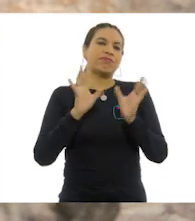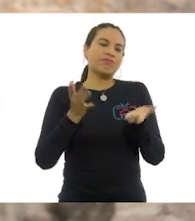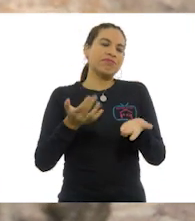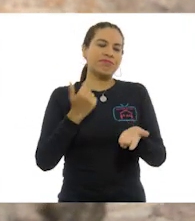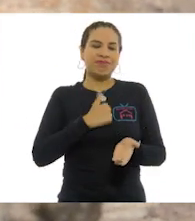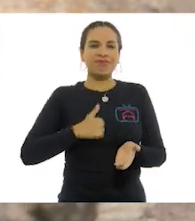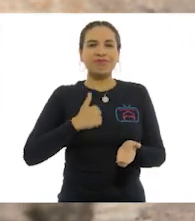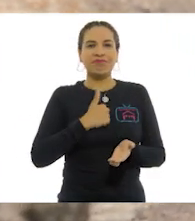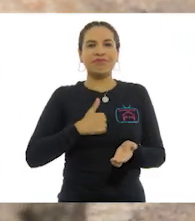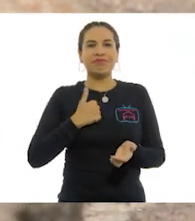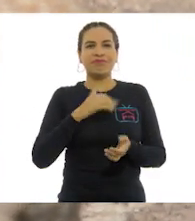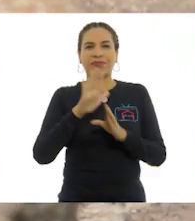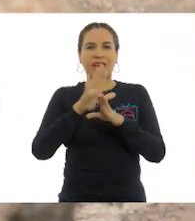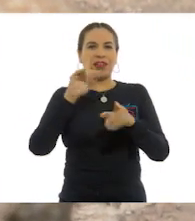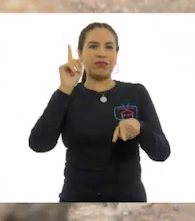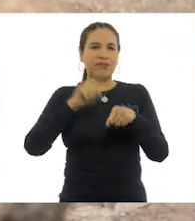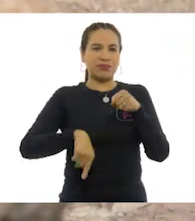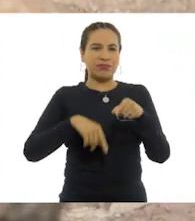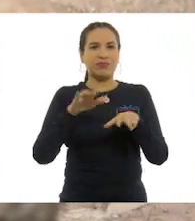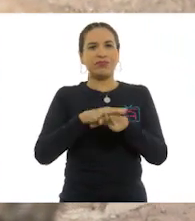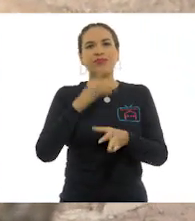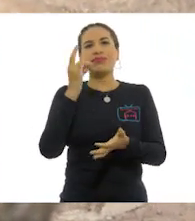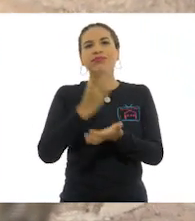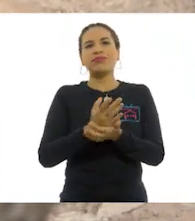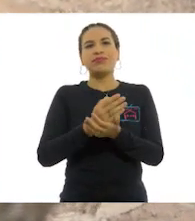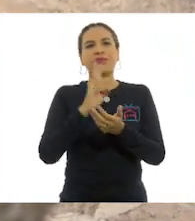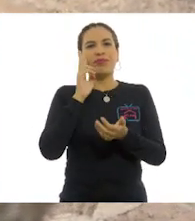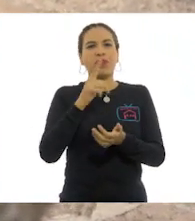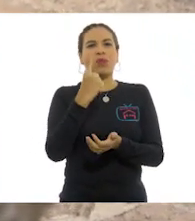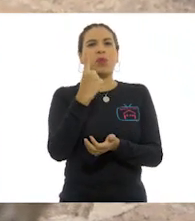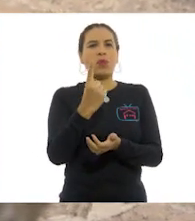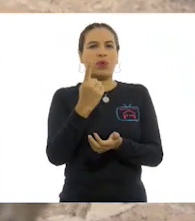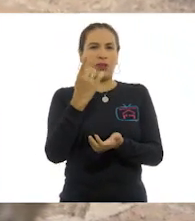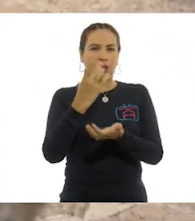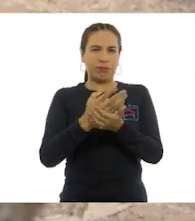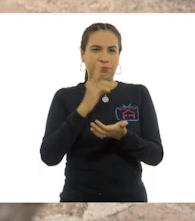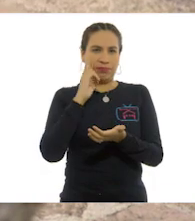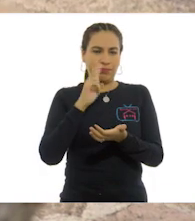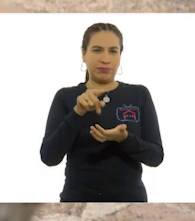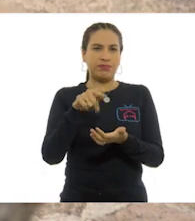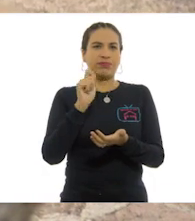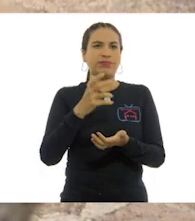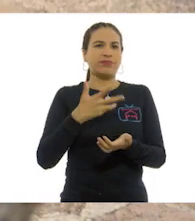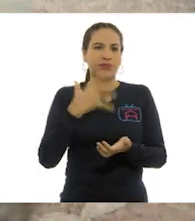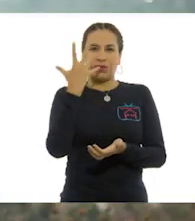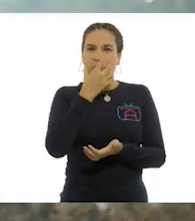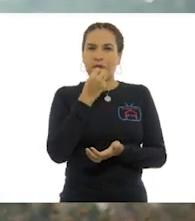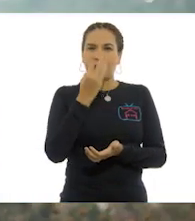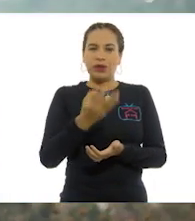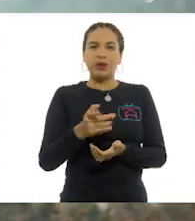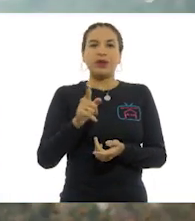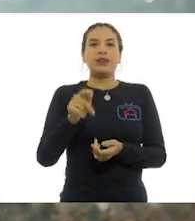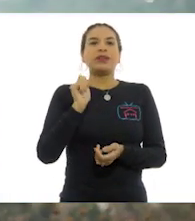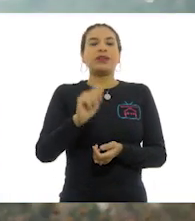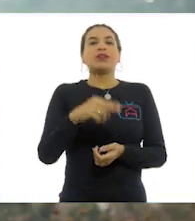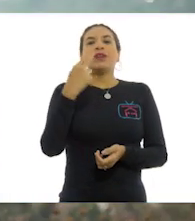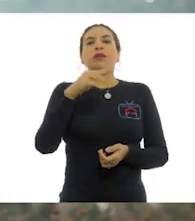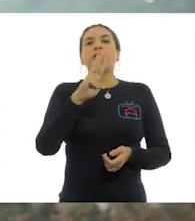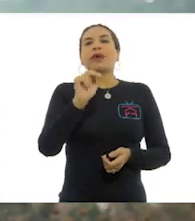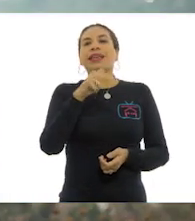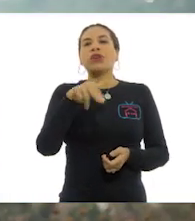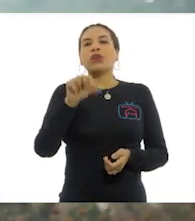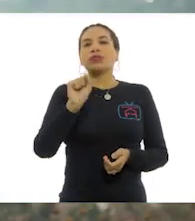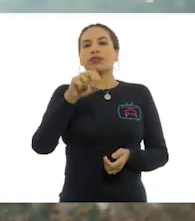desgraciadamente hurtadas. Solo quedó un pedazo de una de ellas, que nos habla de la belleza que tenían. El nombre de los baños de